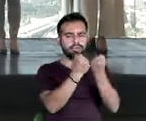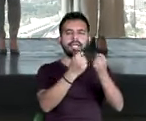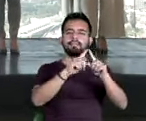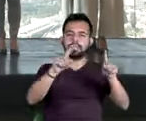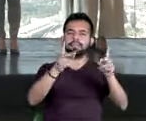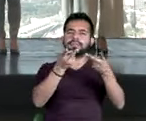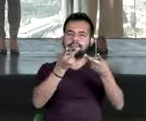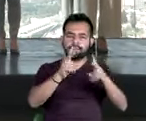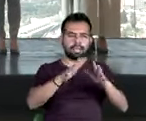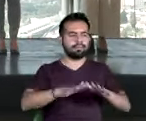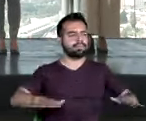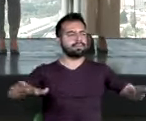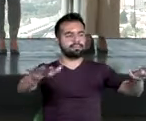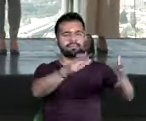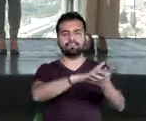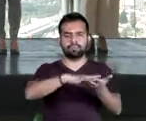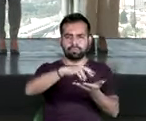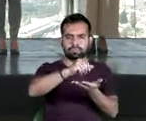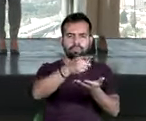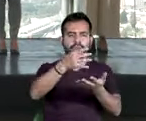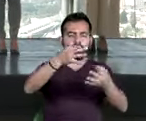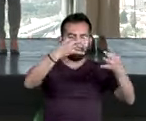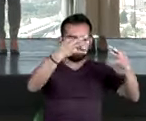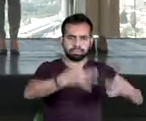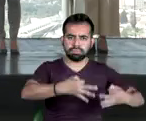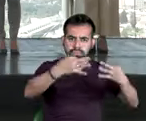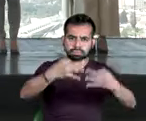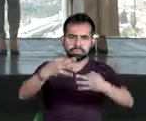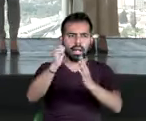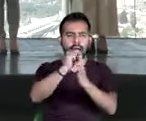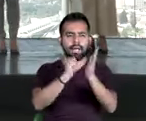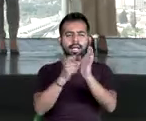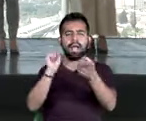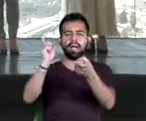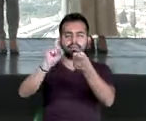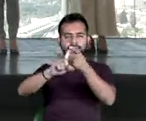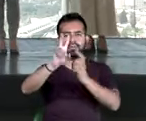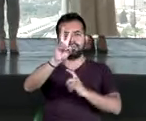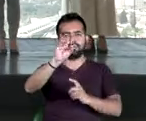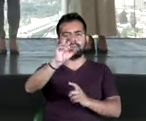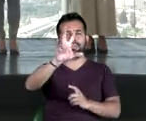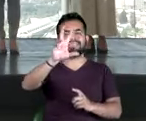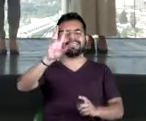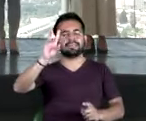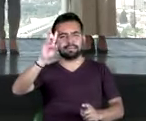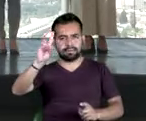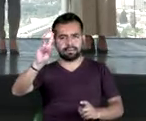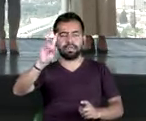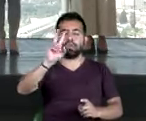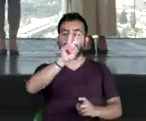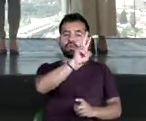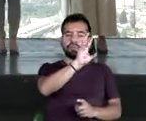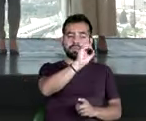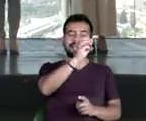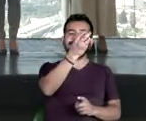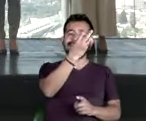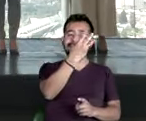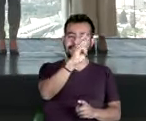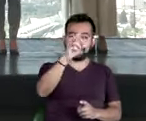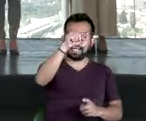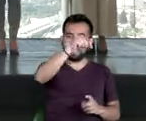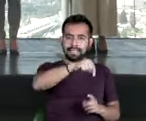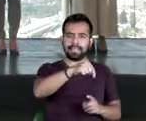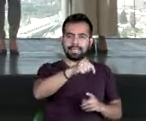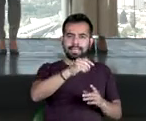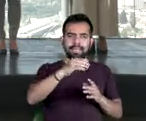de territorio y hábitat el cumplimiento de la agenda al 2036. Cuando en 2016 se hizo aquí Hábitat 3 en